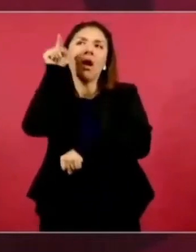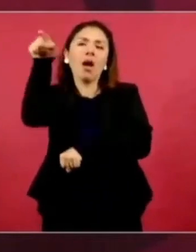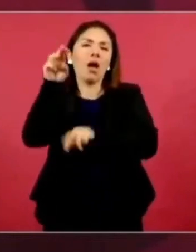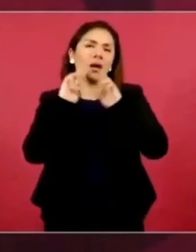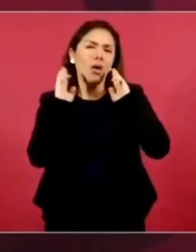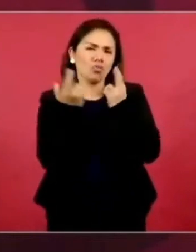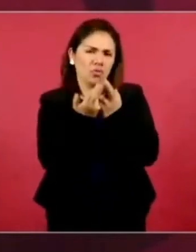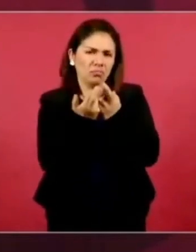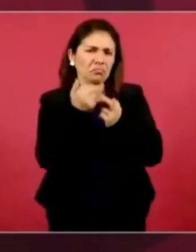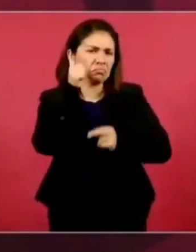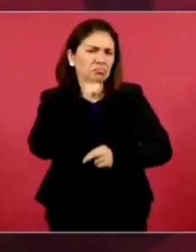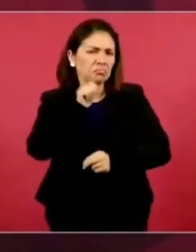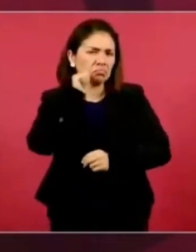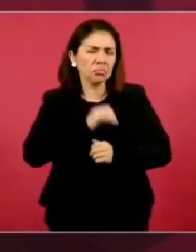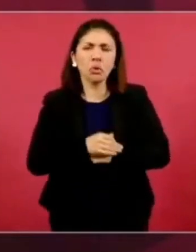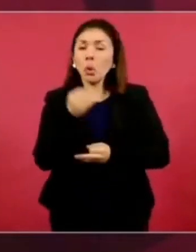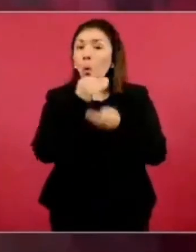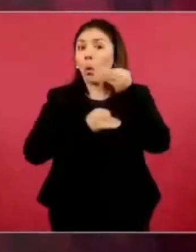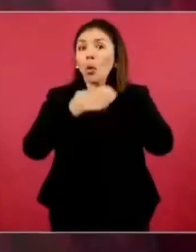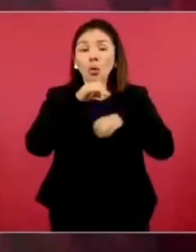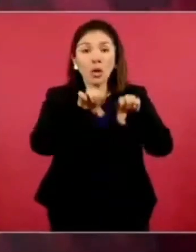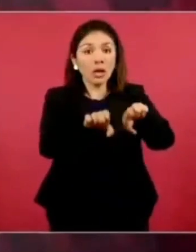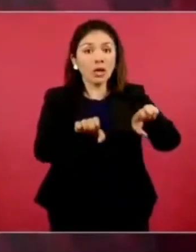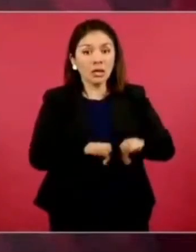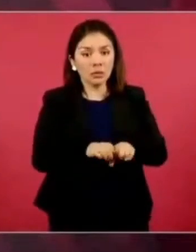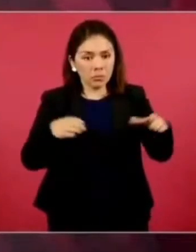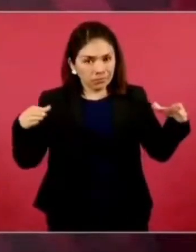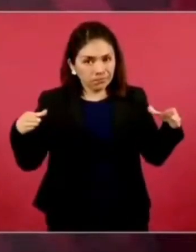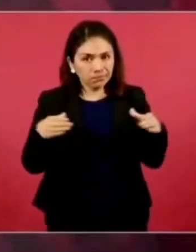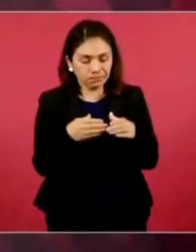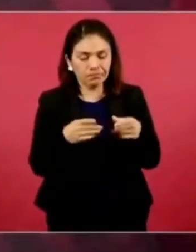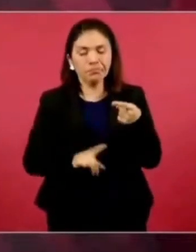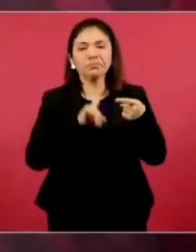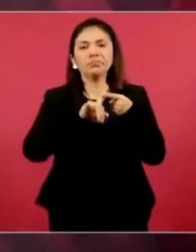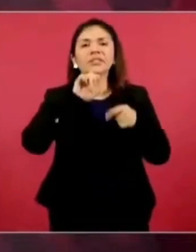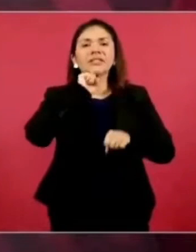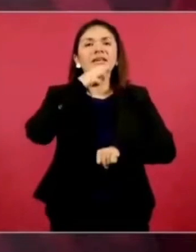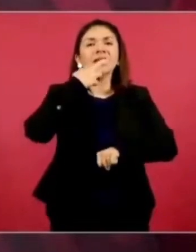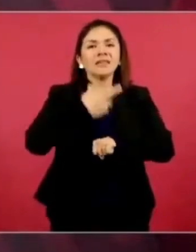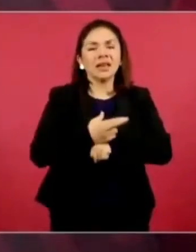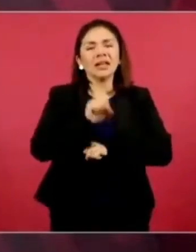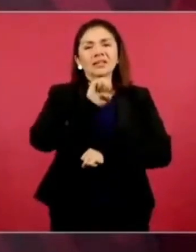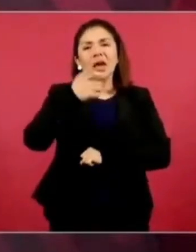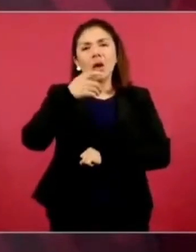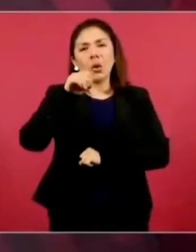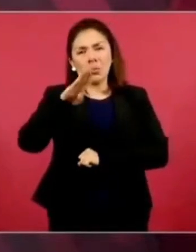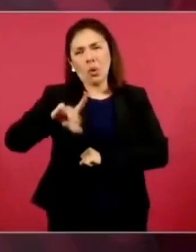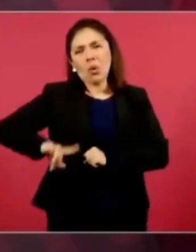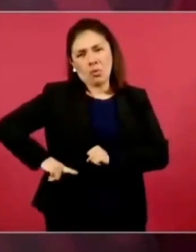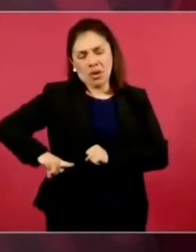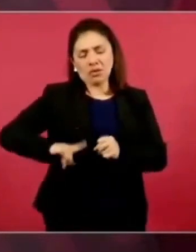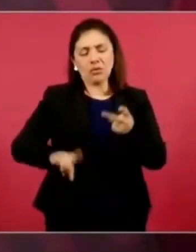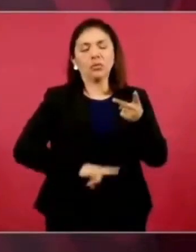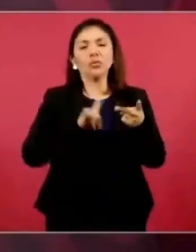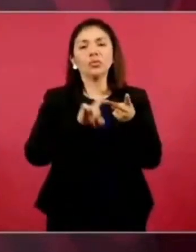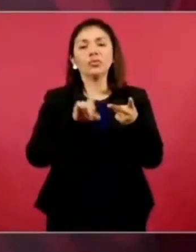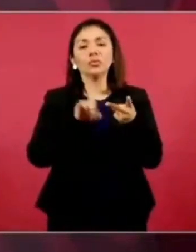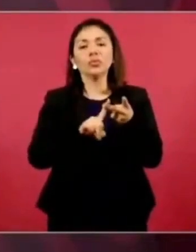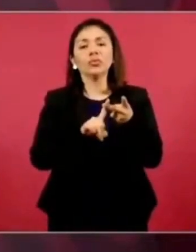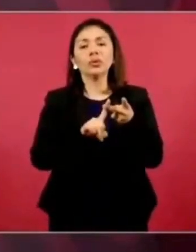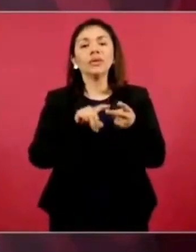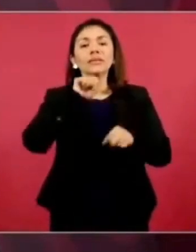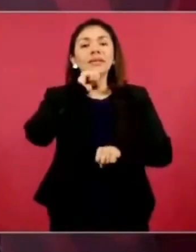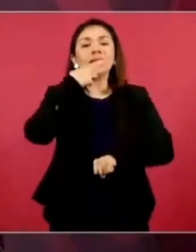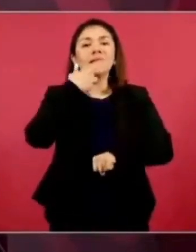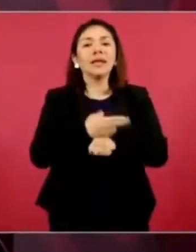Nos reunimos todos, la secretaria de Gobernación, la secretaria